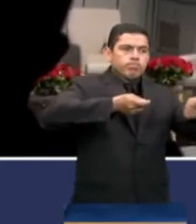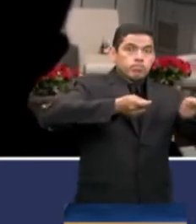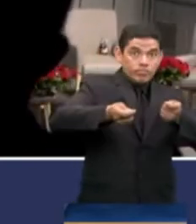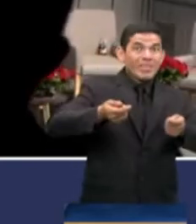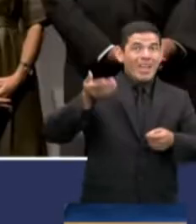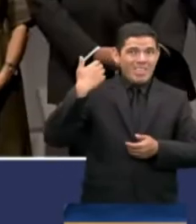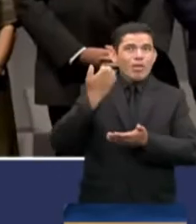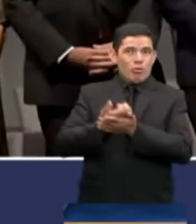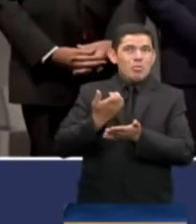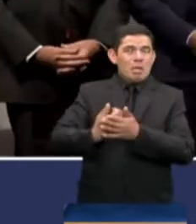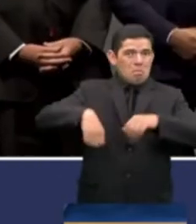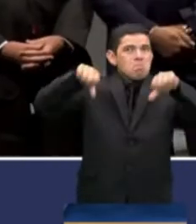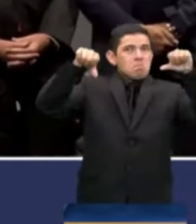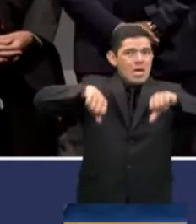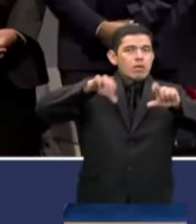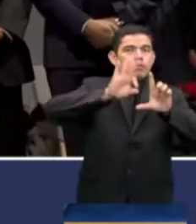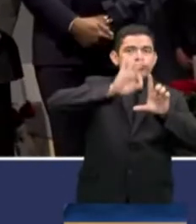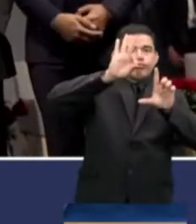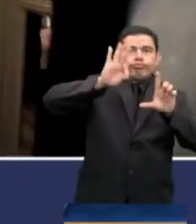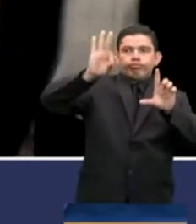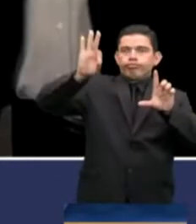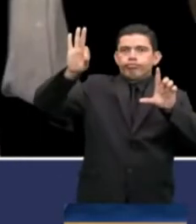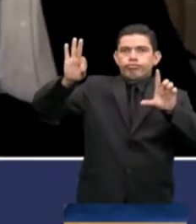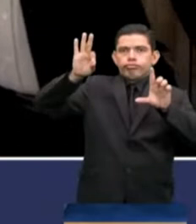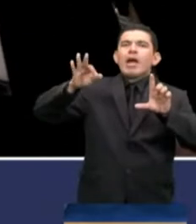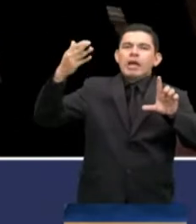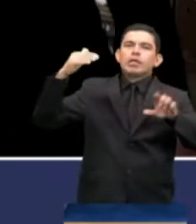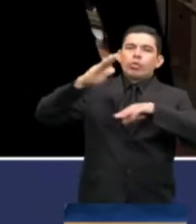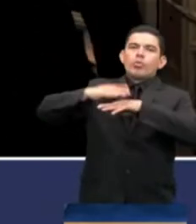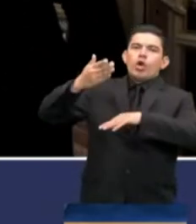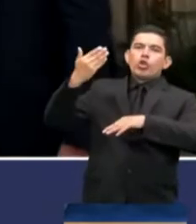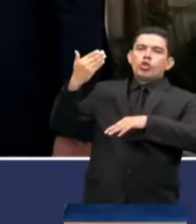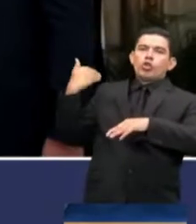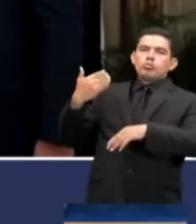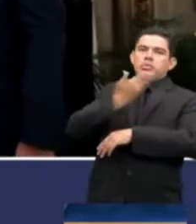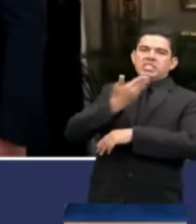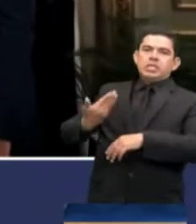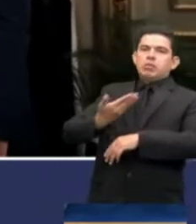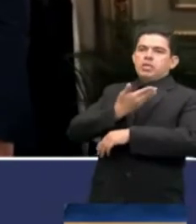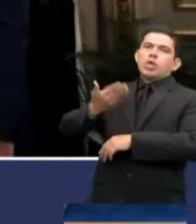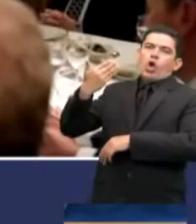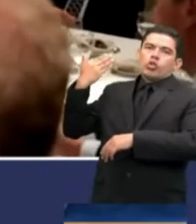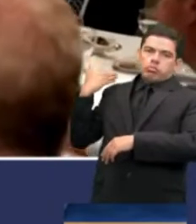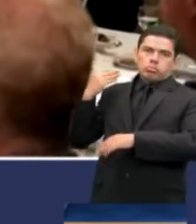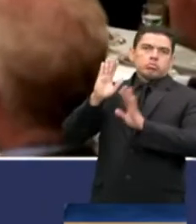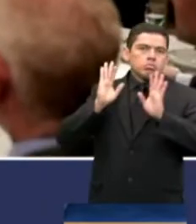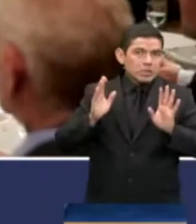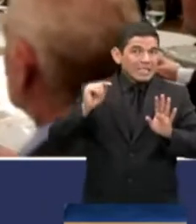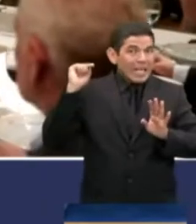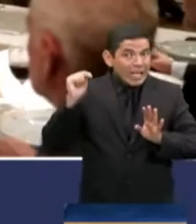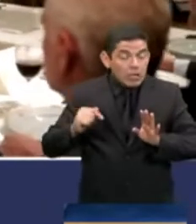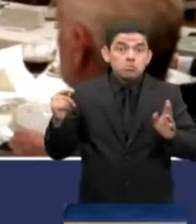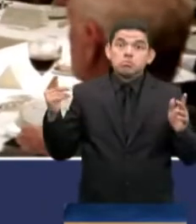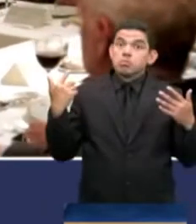cifras económicas heredadas de regímenes anteriores. Era esta una amenaza tan